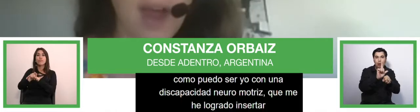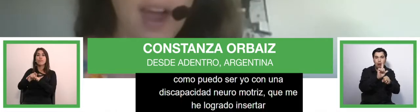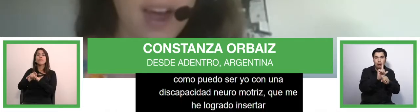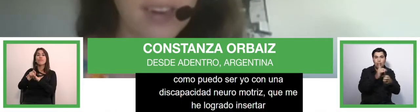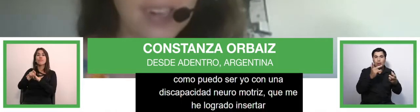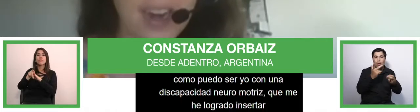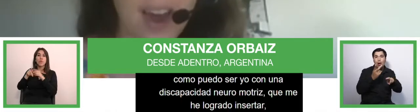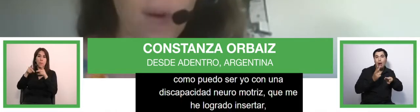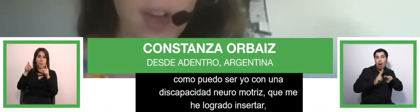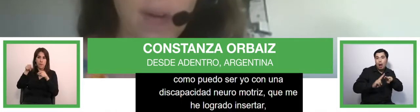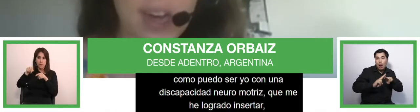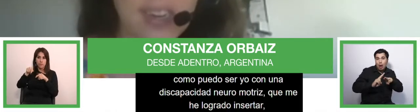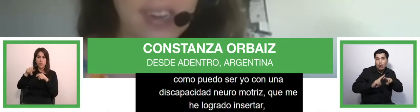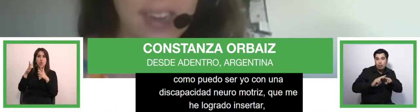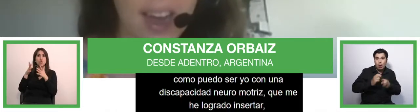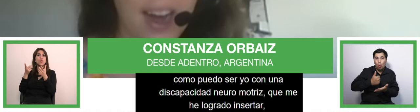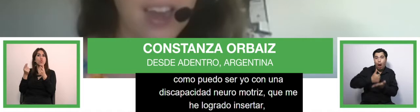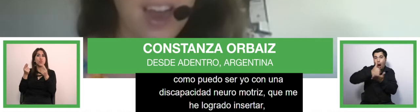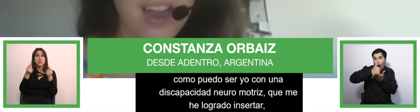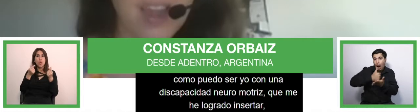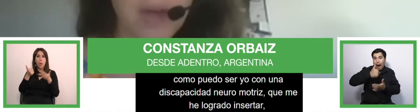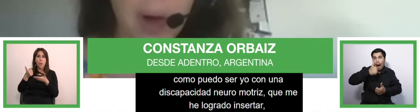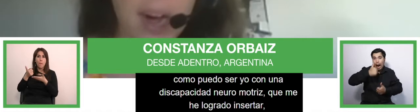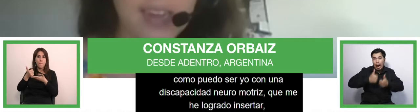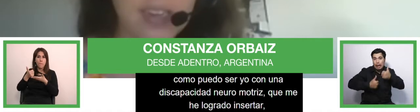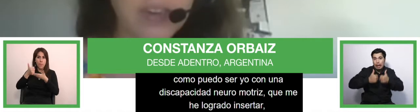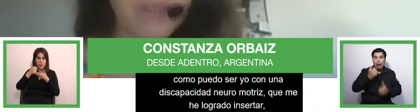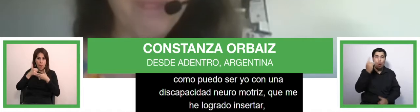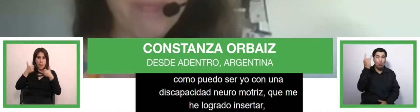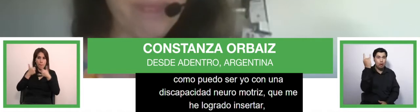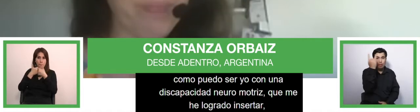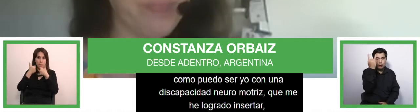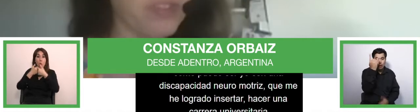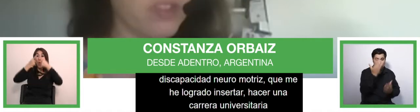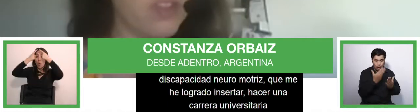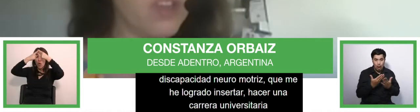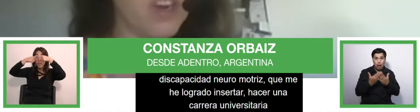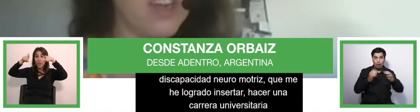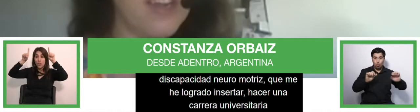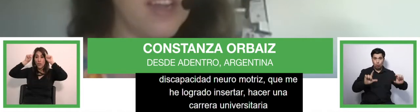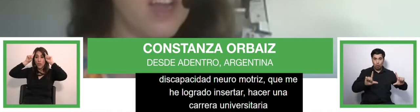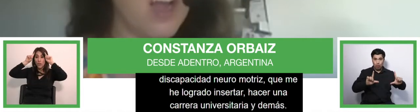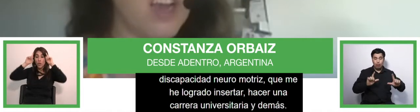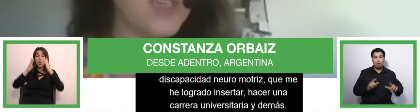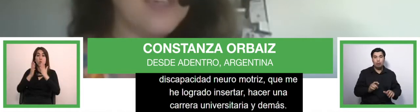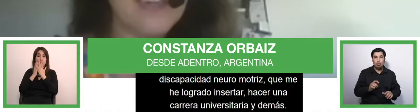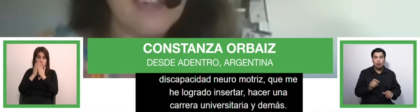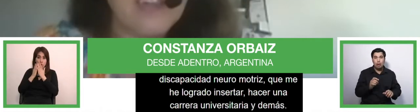hacer una carrera universitaria y demás.